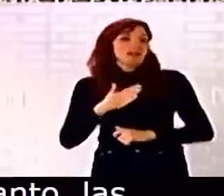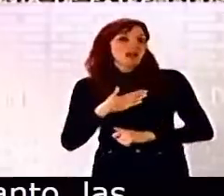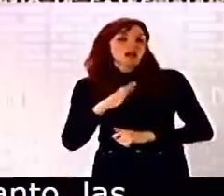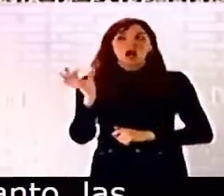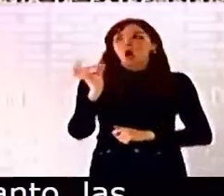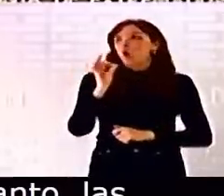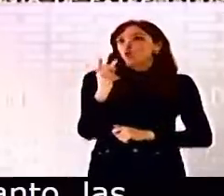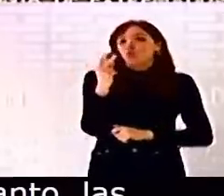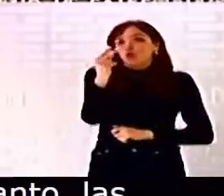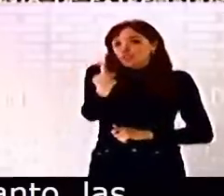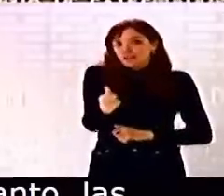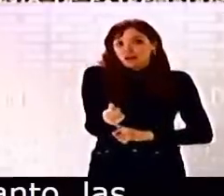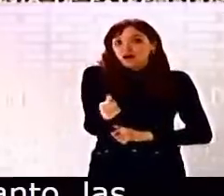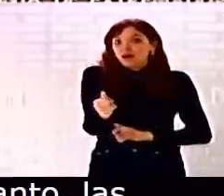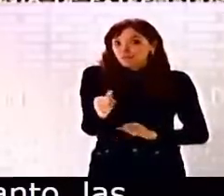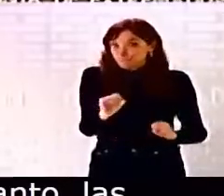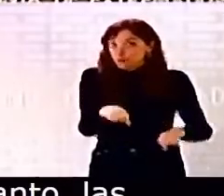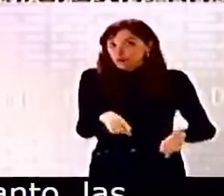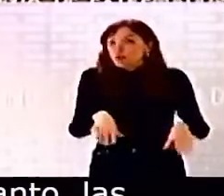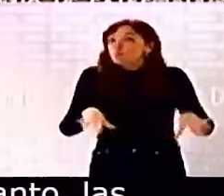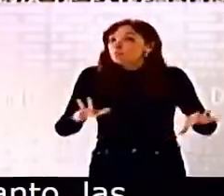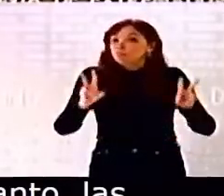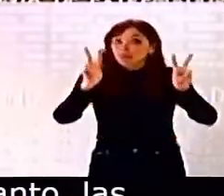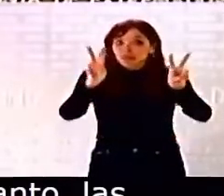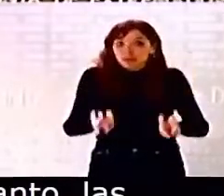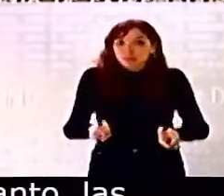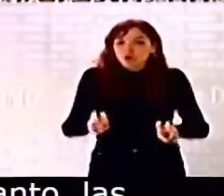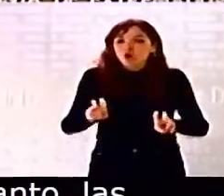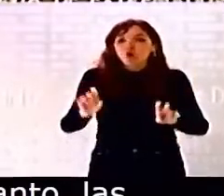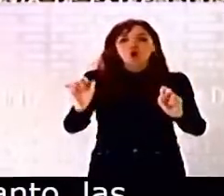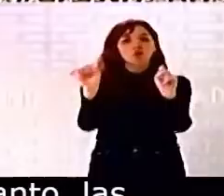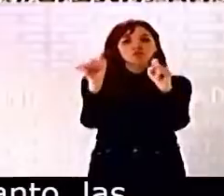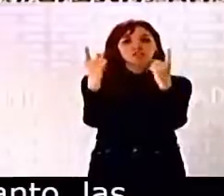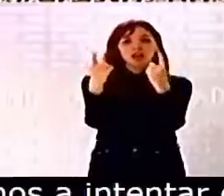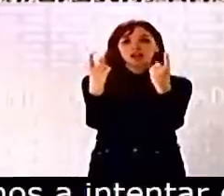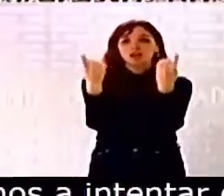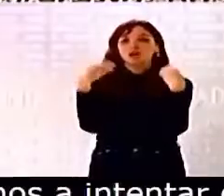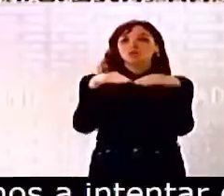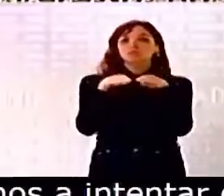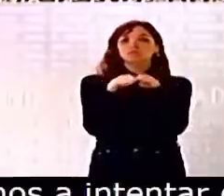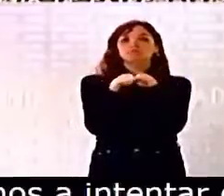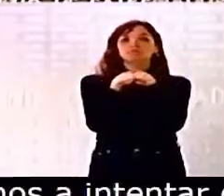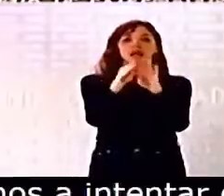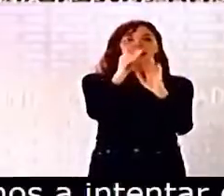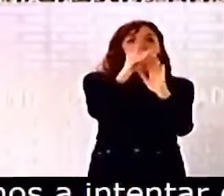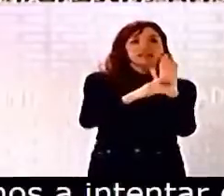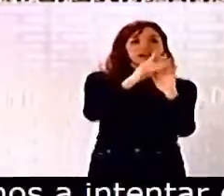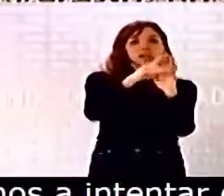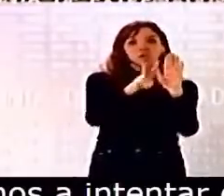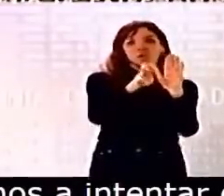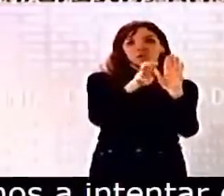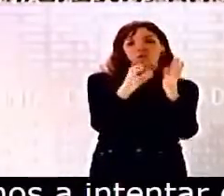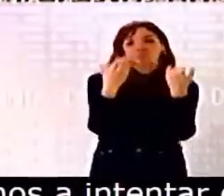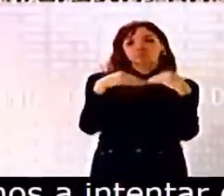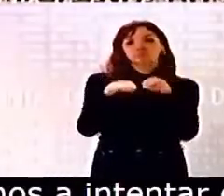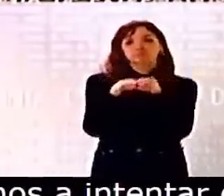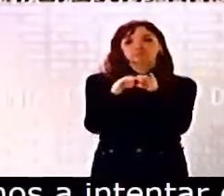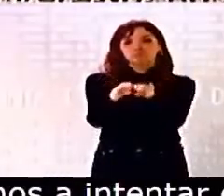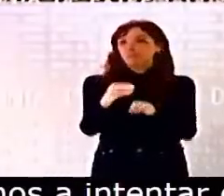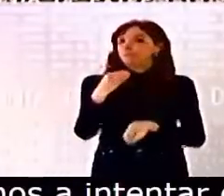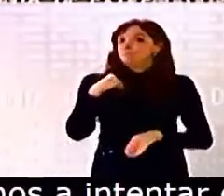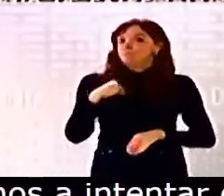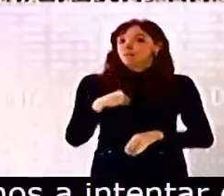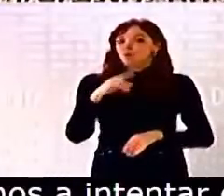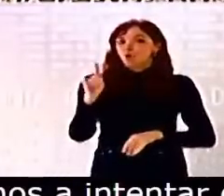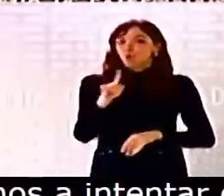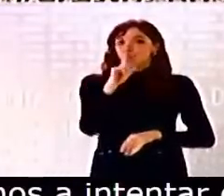pasado, ¿vale? Pero en principio es para que entren en vigor junto con el decreto, con el decreto al cual se corrige, ¿vale? Que era el 1